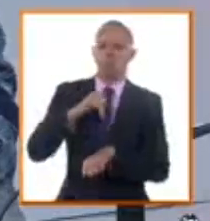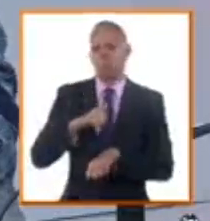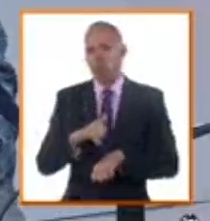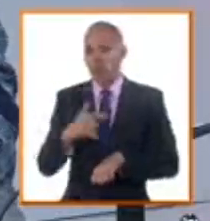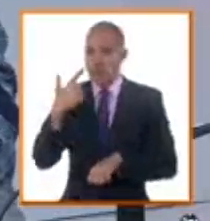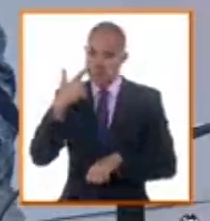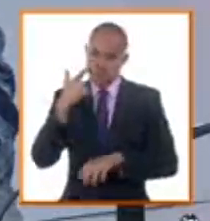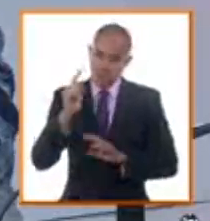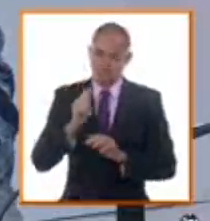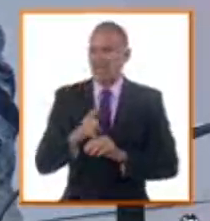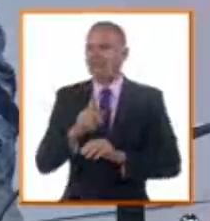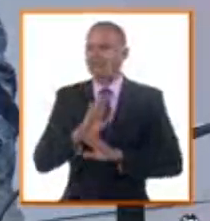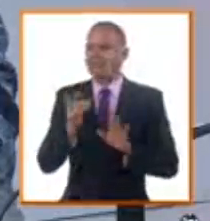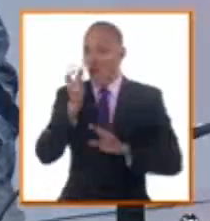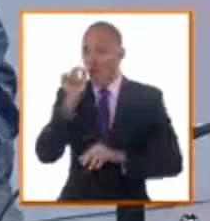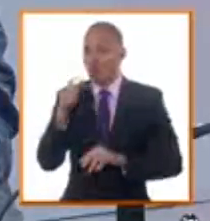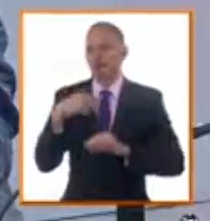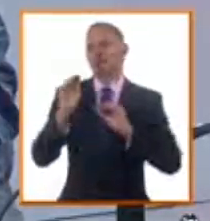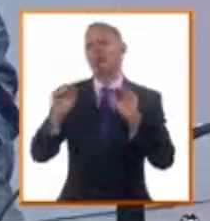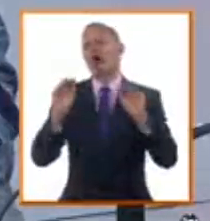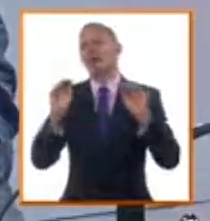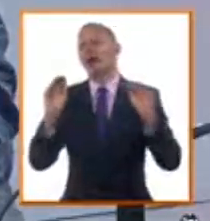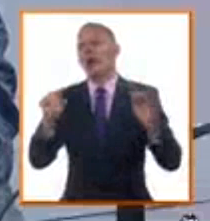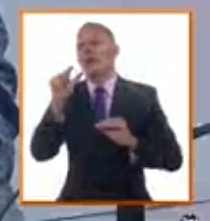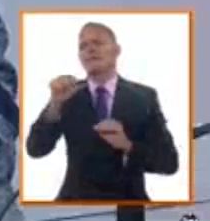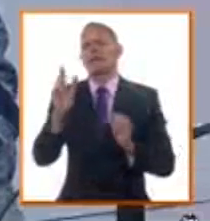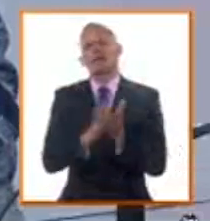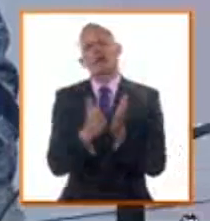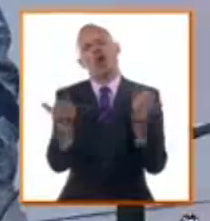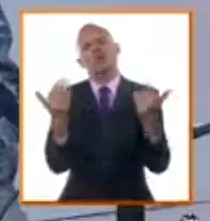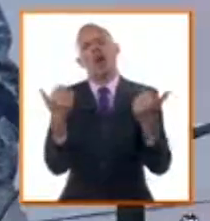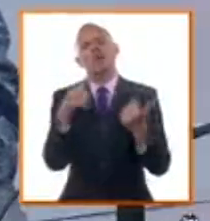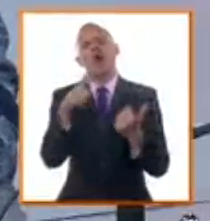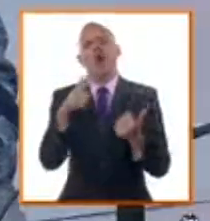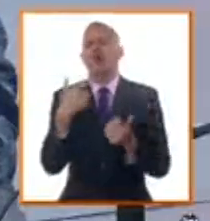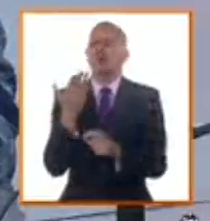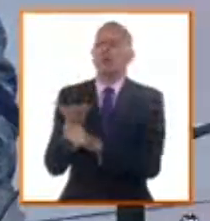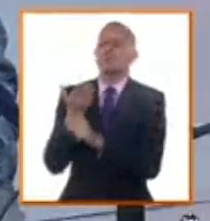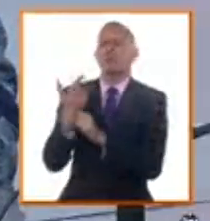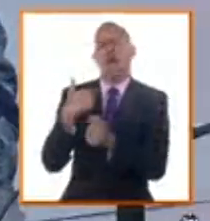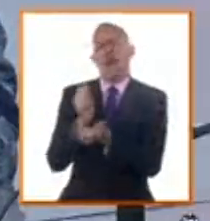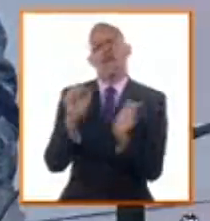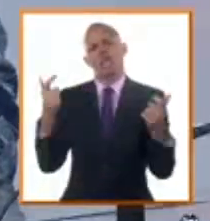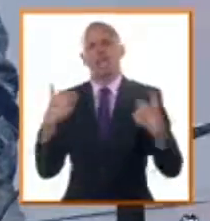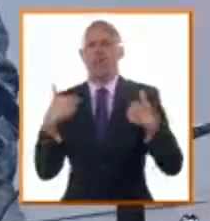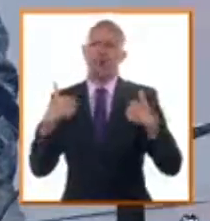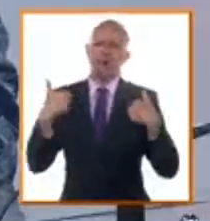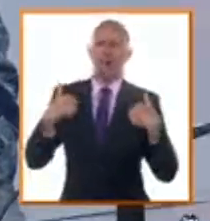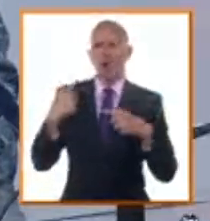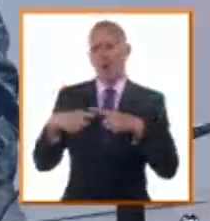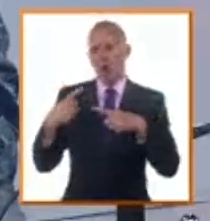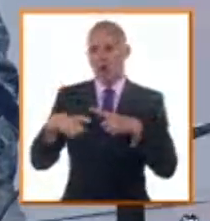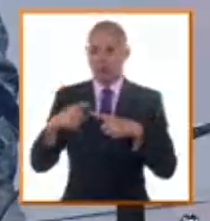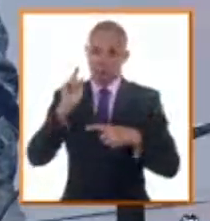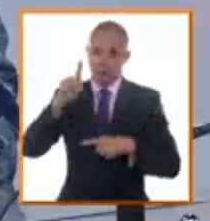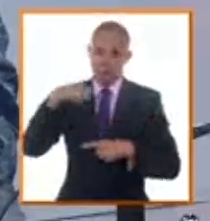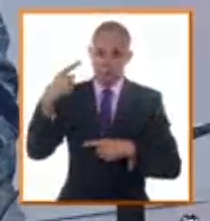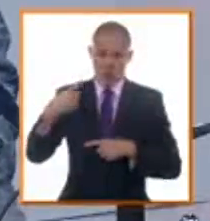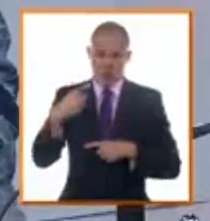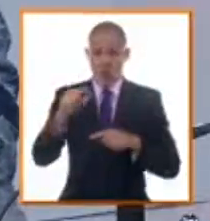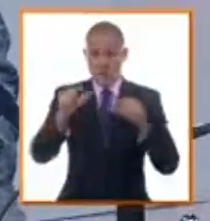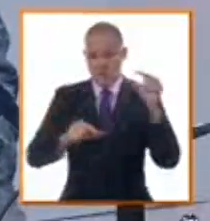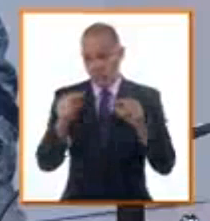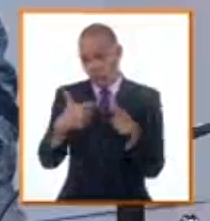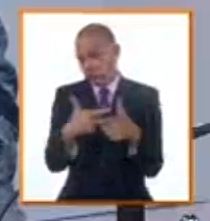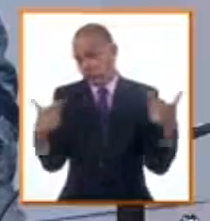ya protestas por su encauzamiento, lo que hace temer que grupos de extrema derecha, como los Proud Boys, puedan estar presentes. Al